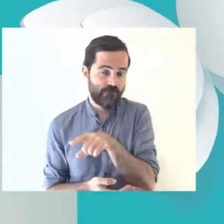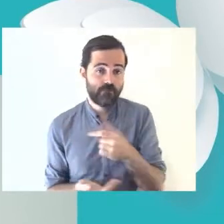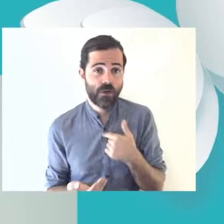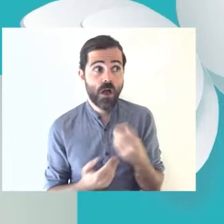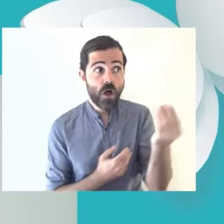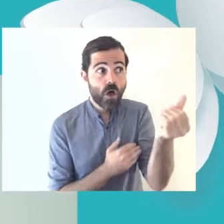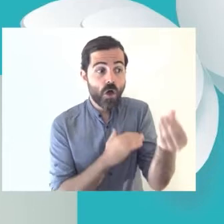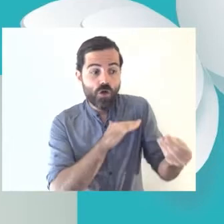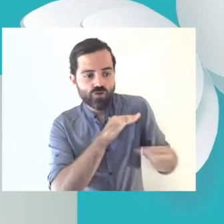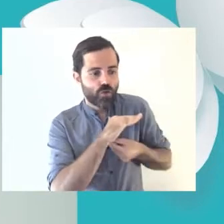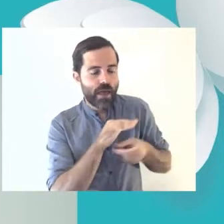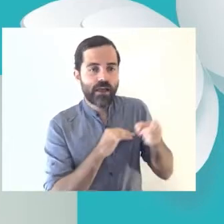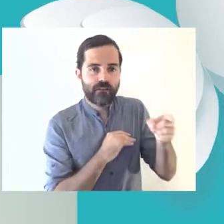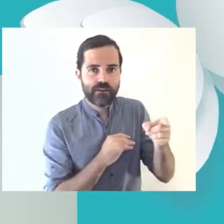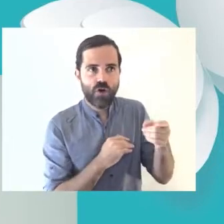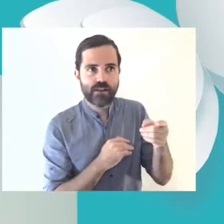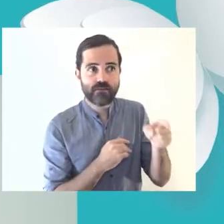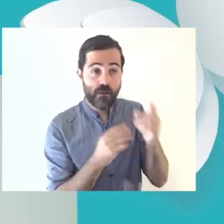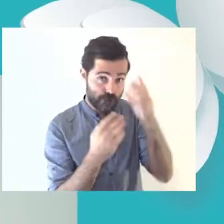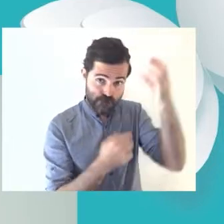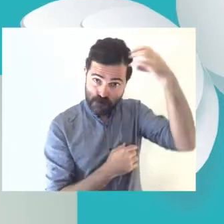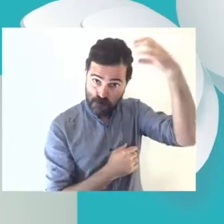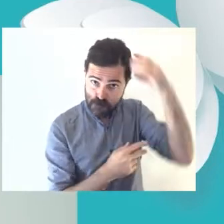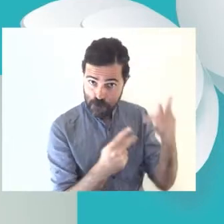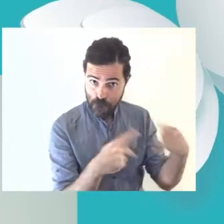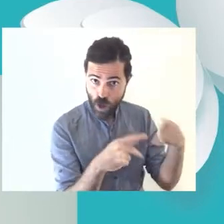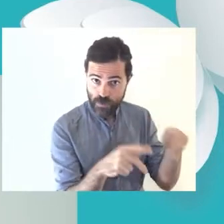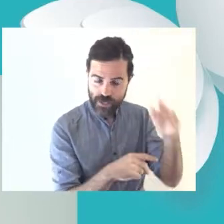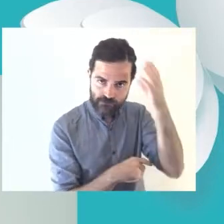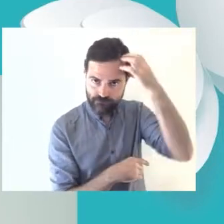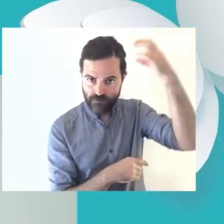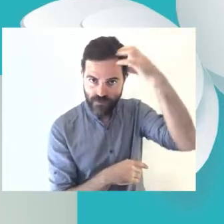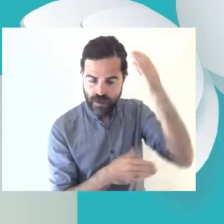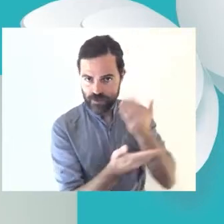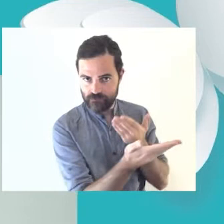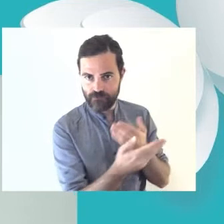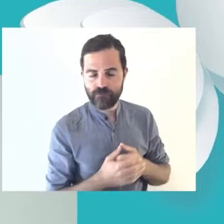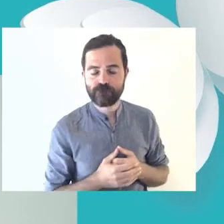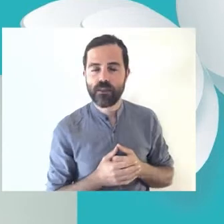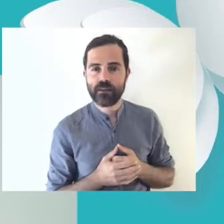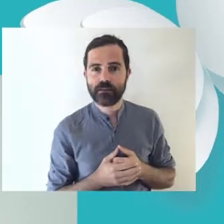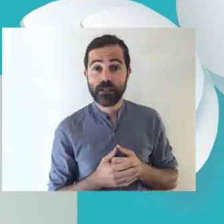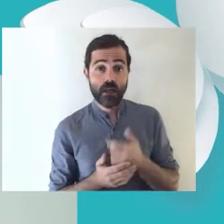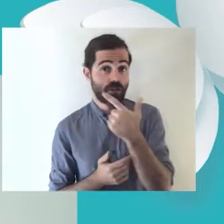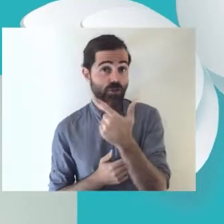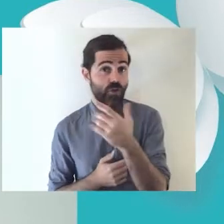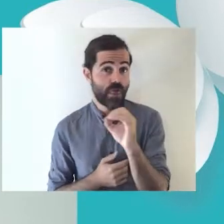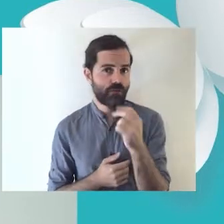Inédit. Subvenciones que son públicas, ¿eh? A partir de ahí tenemos un objetivo,